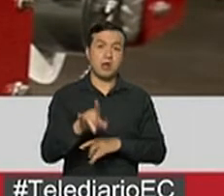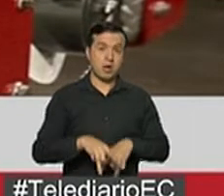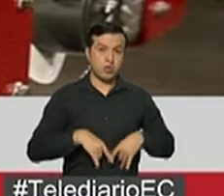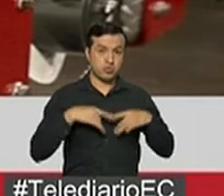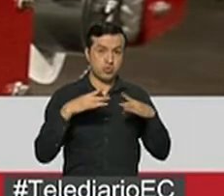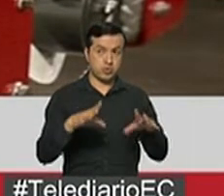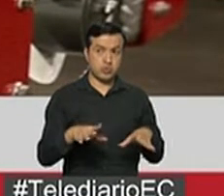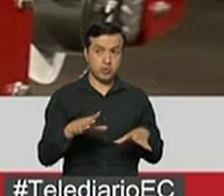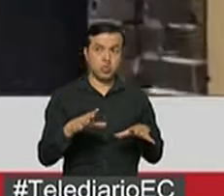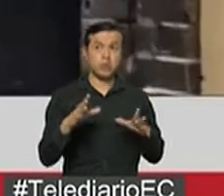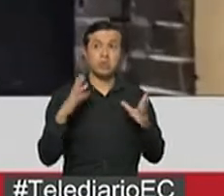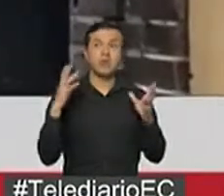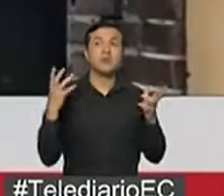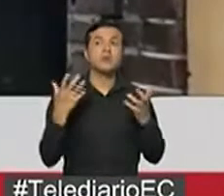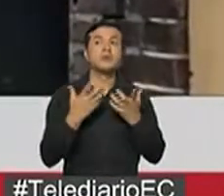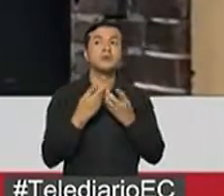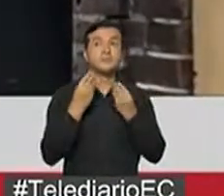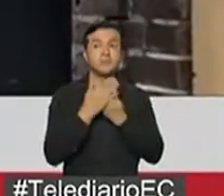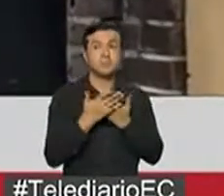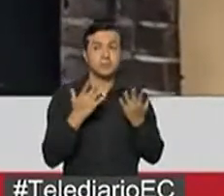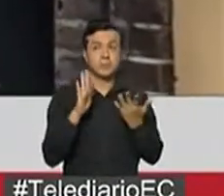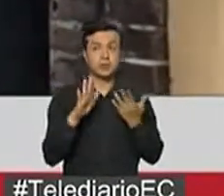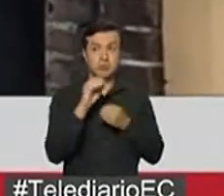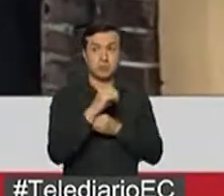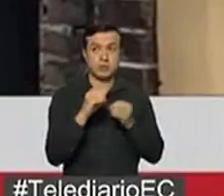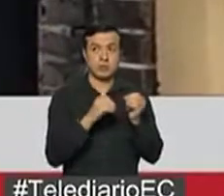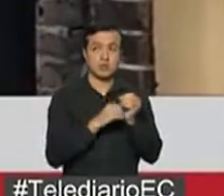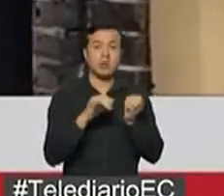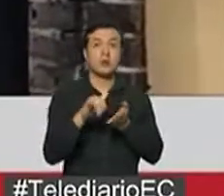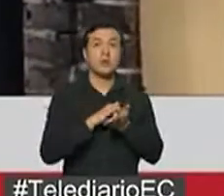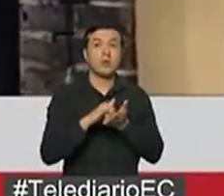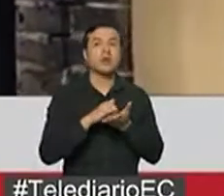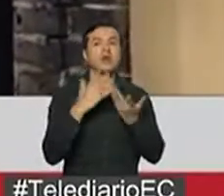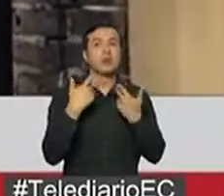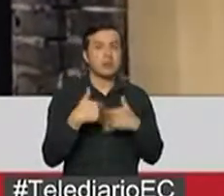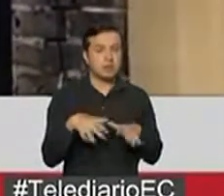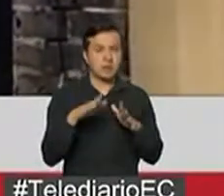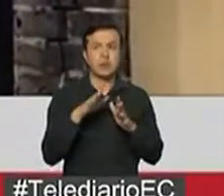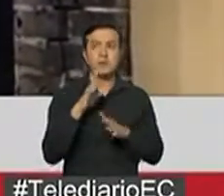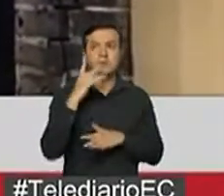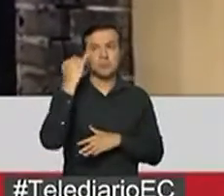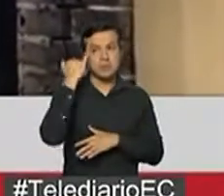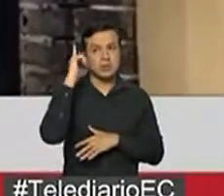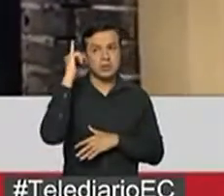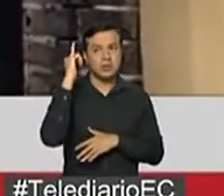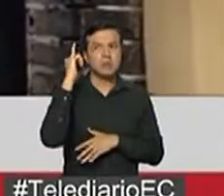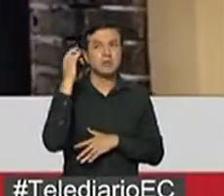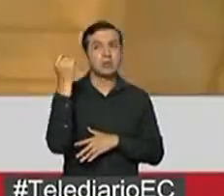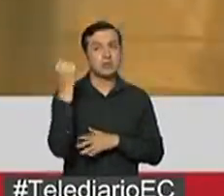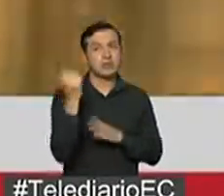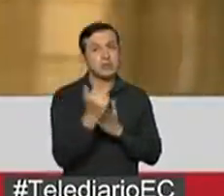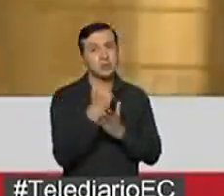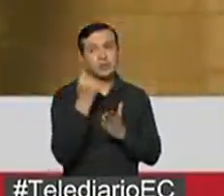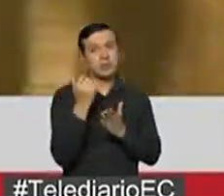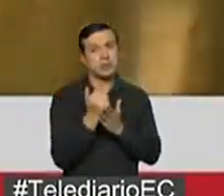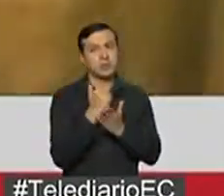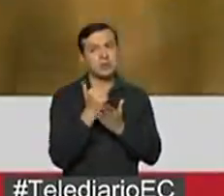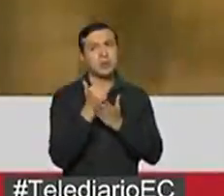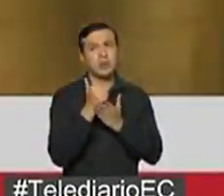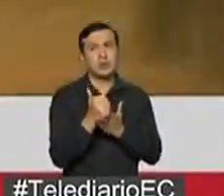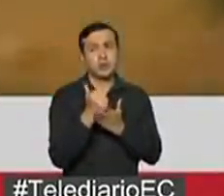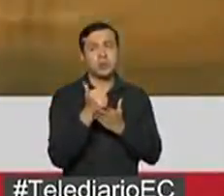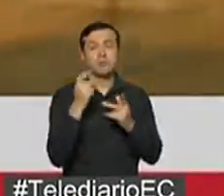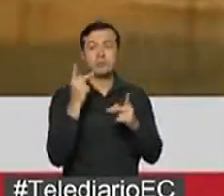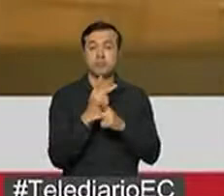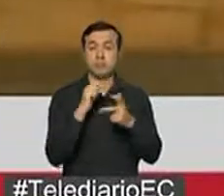comienzan partners que desde su oficina en nueva york' ha liderado una original campaña para recaudar fondos y combatir el